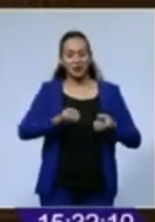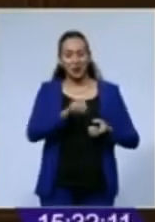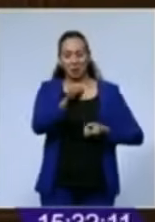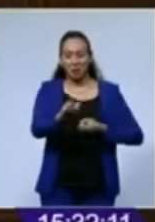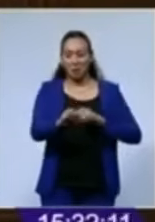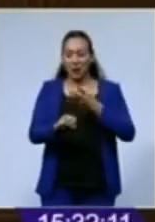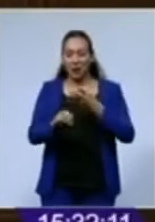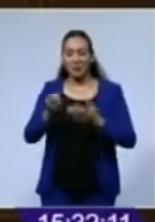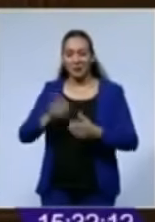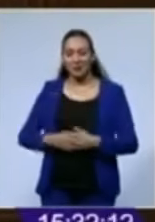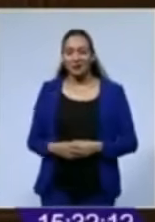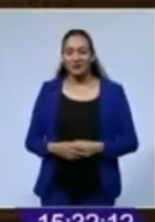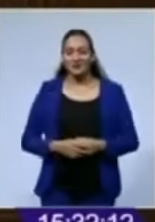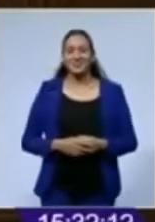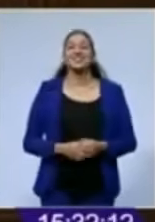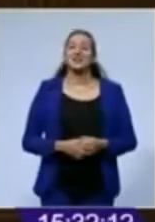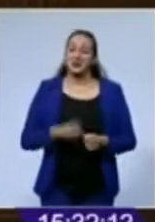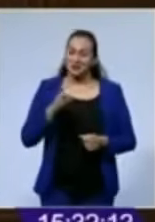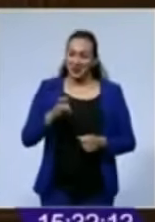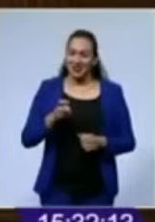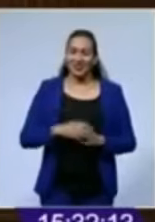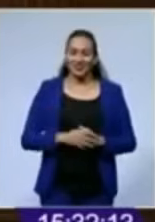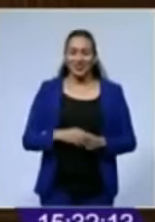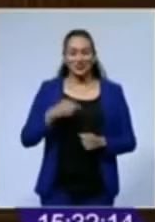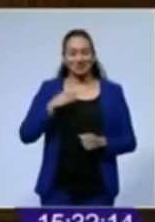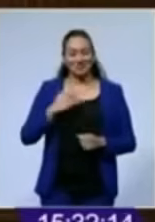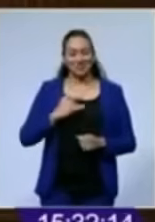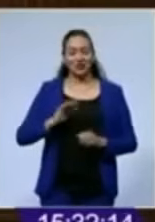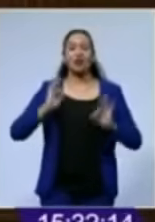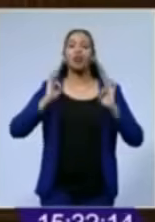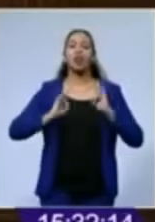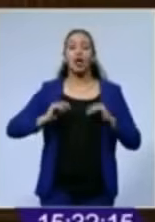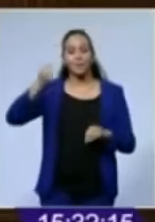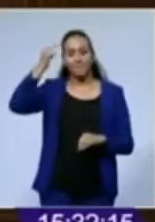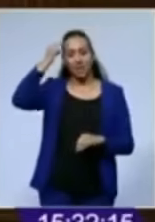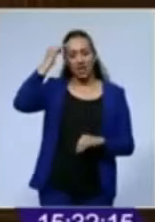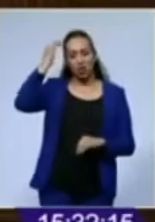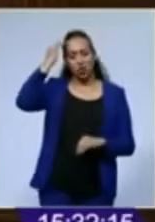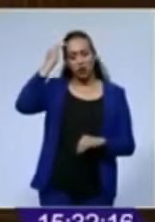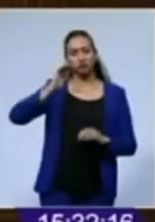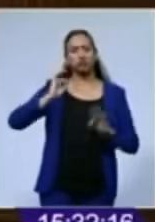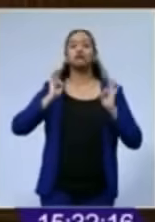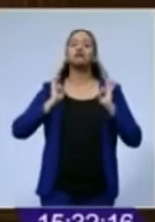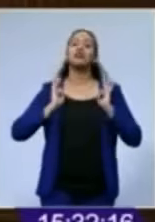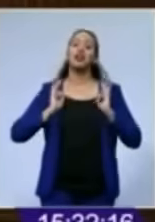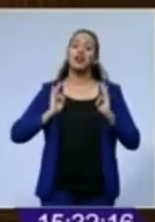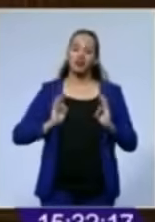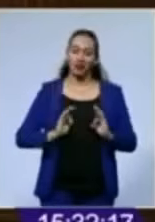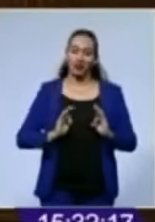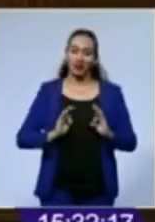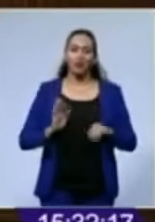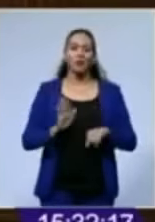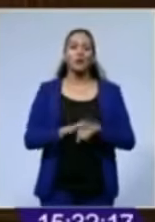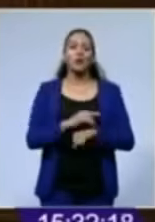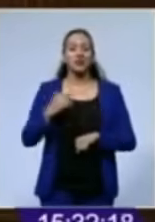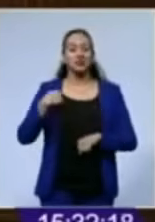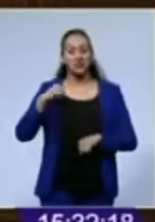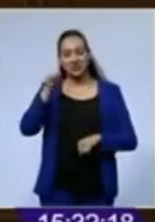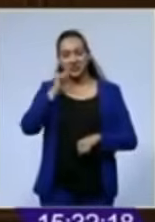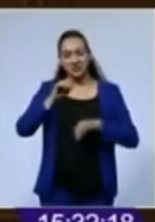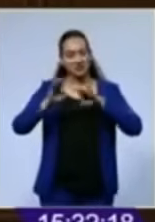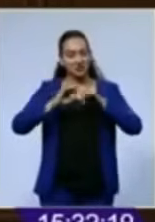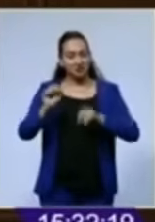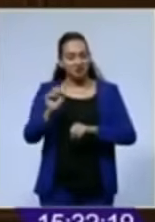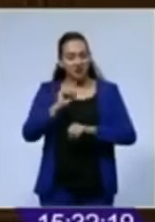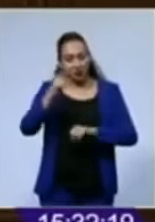archivar este adeudo fiscal de letra Bueno pues este jueves recibió un homenaje en el pleno de la corte por parte de sus compañeros te decía que hubo